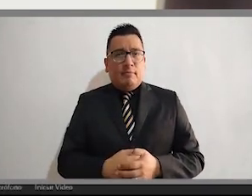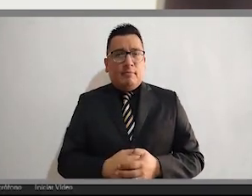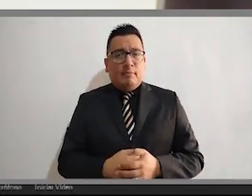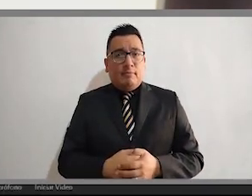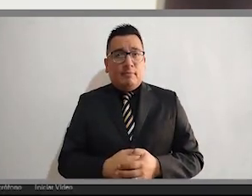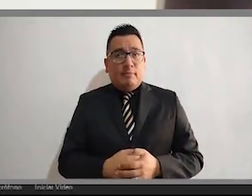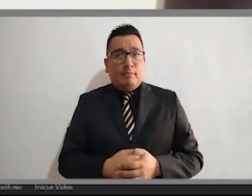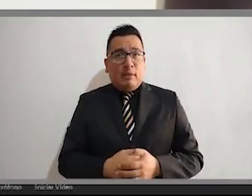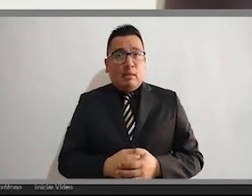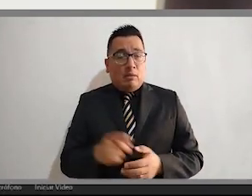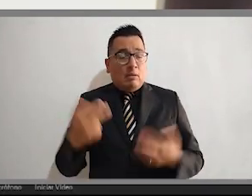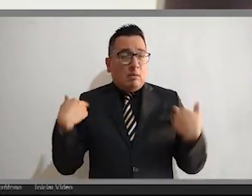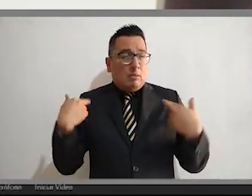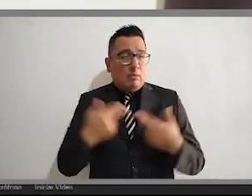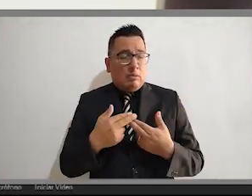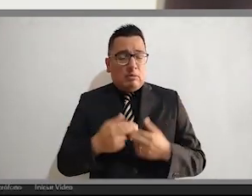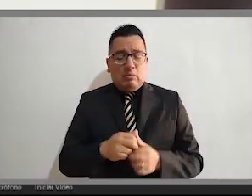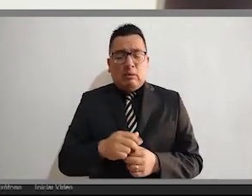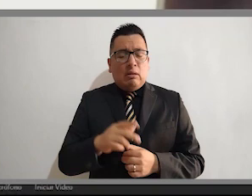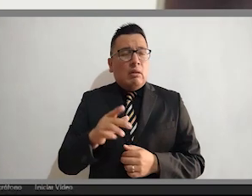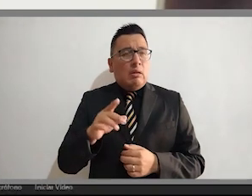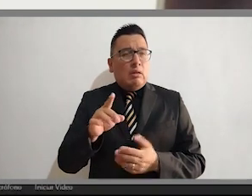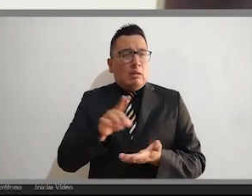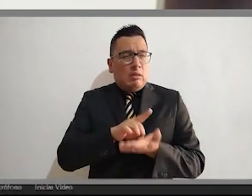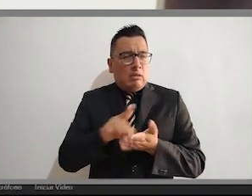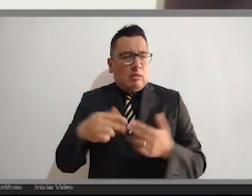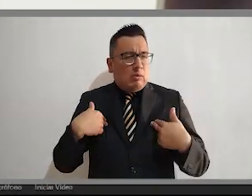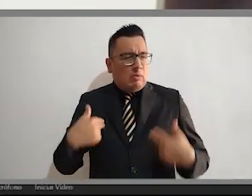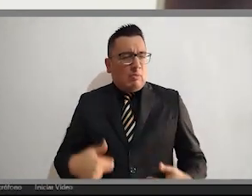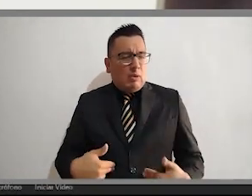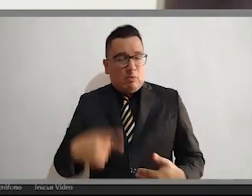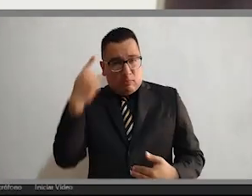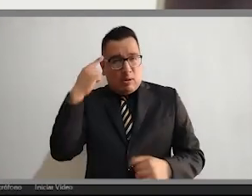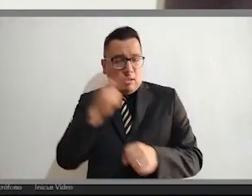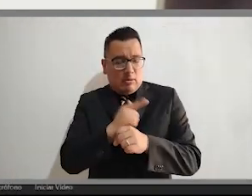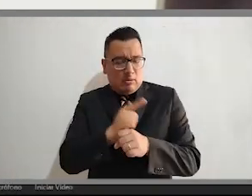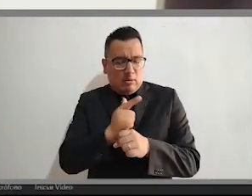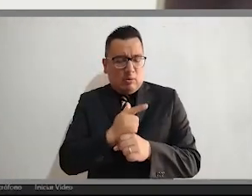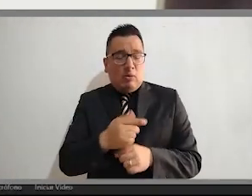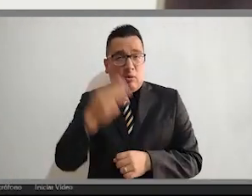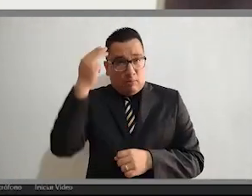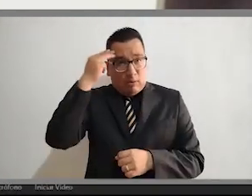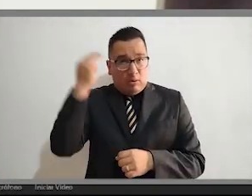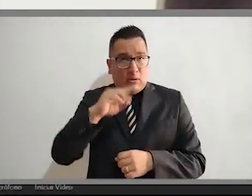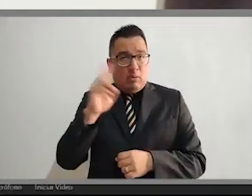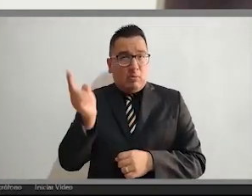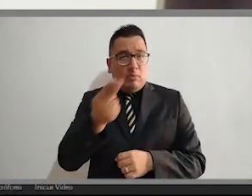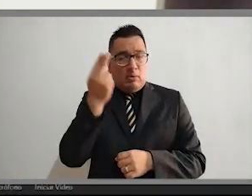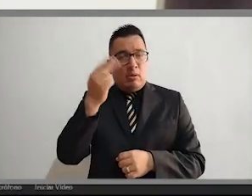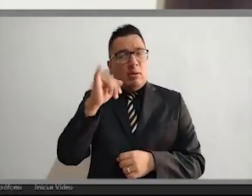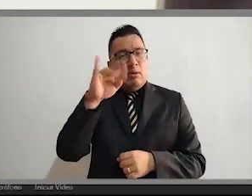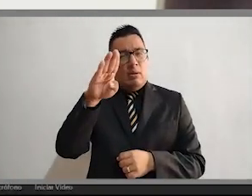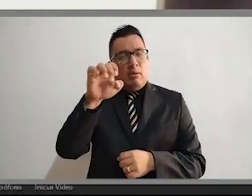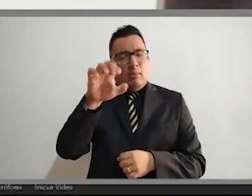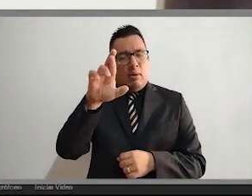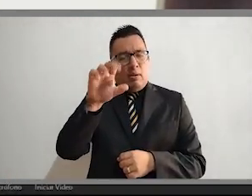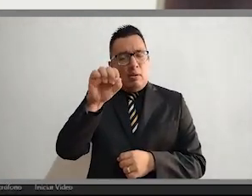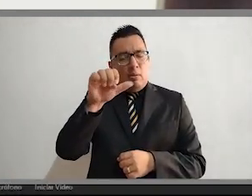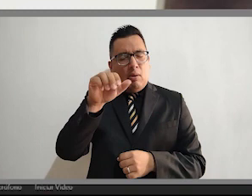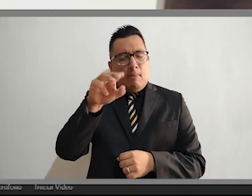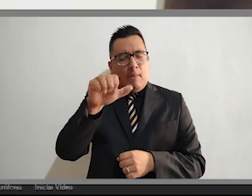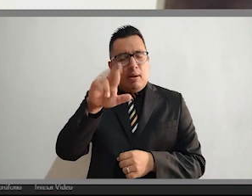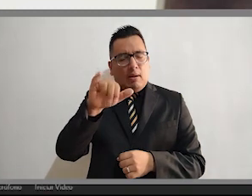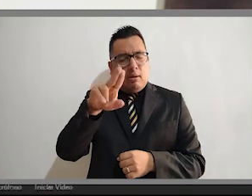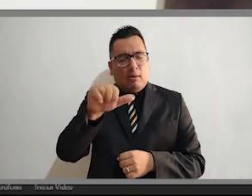Derechos Humanos y Derechos de los Pueblos y Comunidades Indígenas en licenciatura y maestría de la Universidad Iberoamericana desde el año del